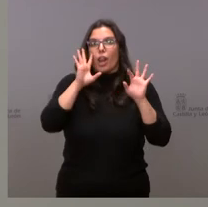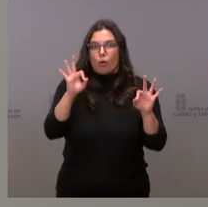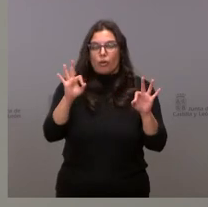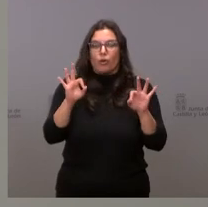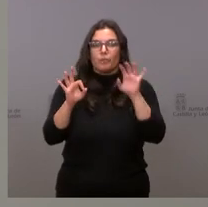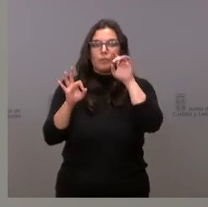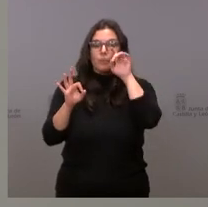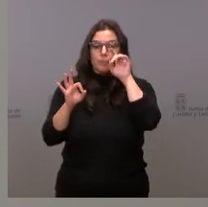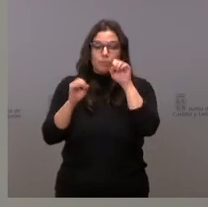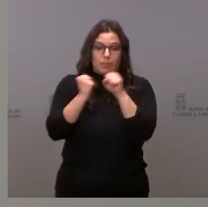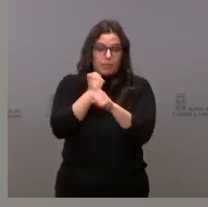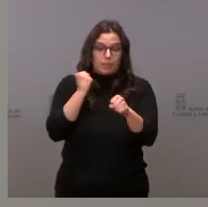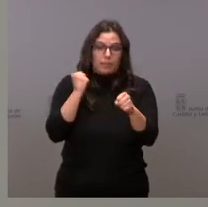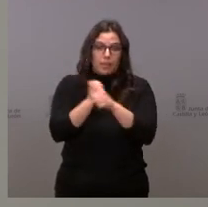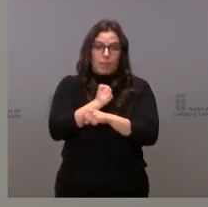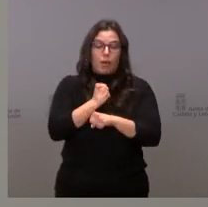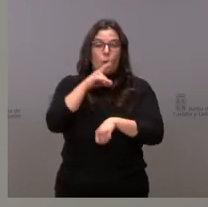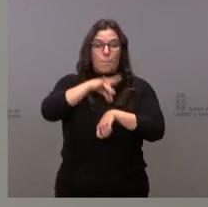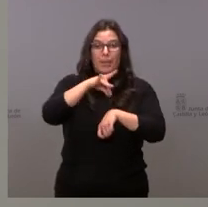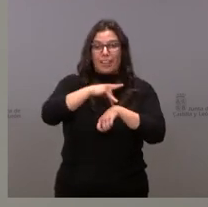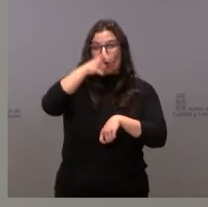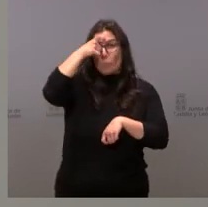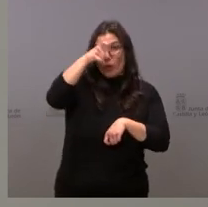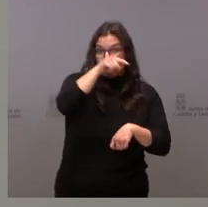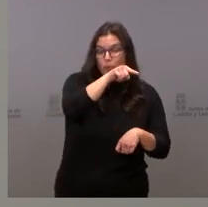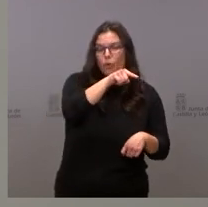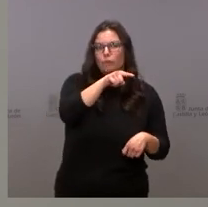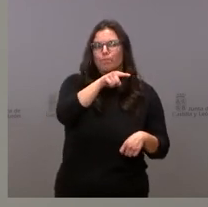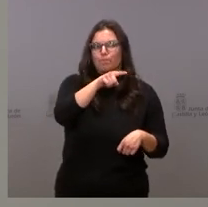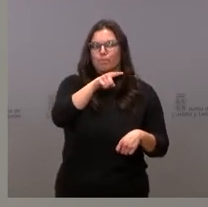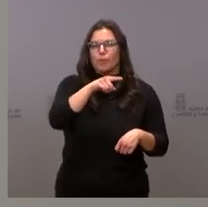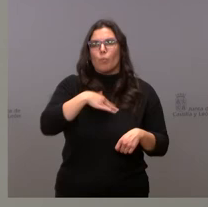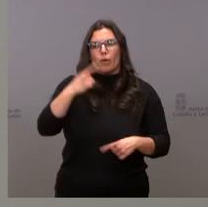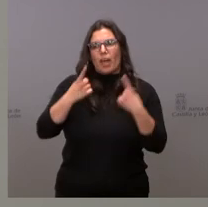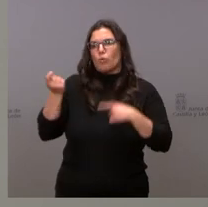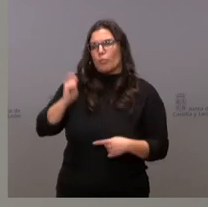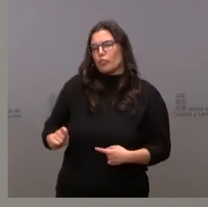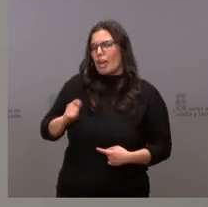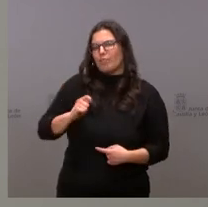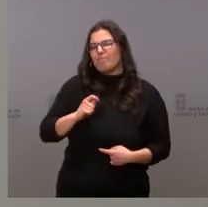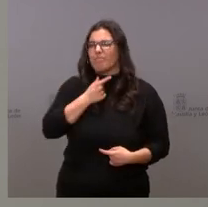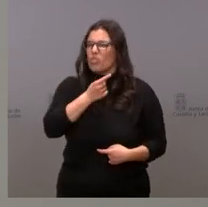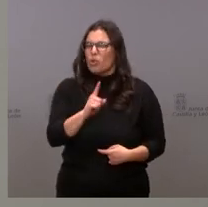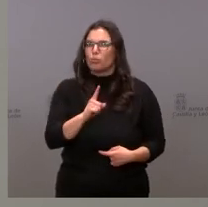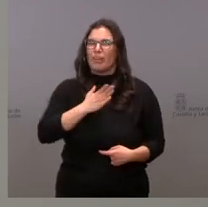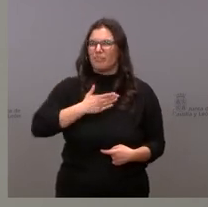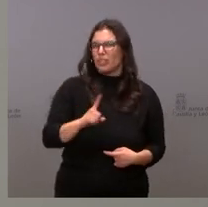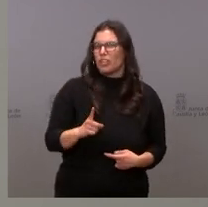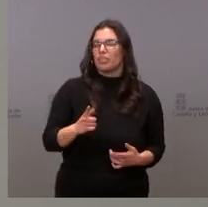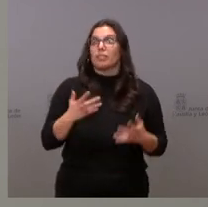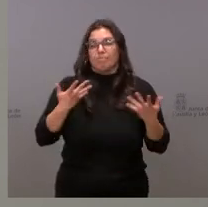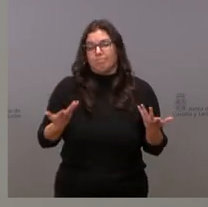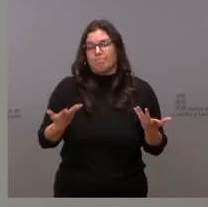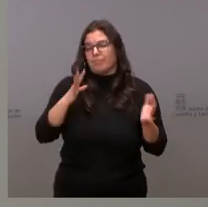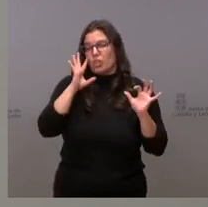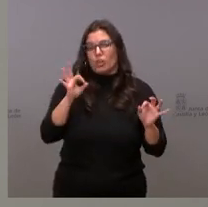el trabajo de la medicina rural puede ser que haya profesionales que no les satisfaga y que